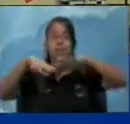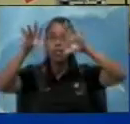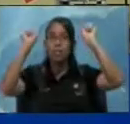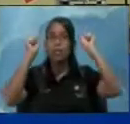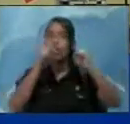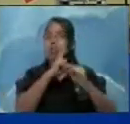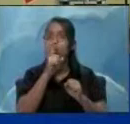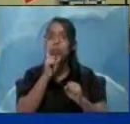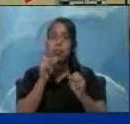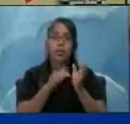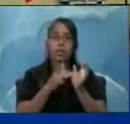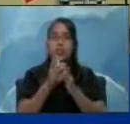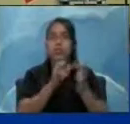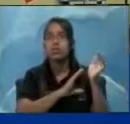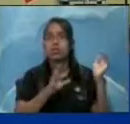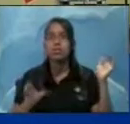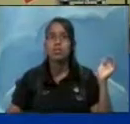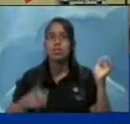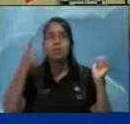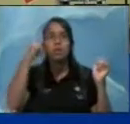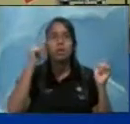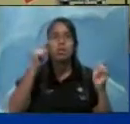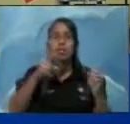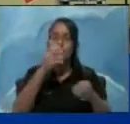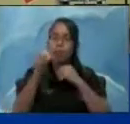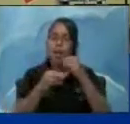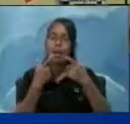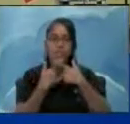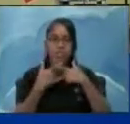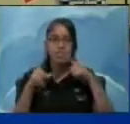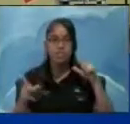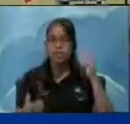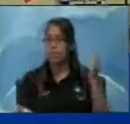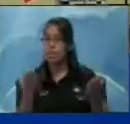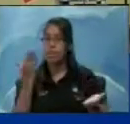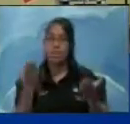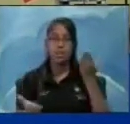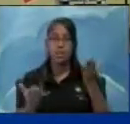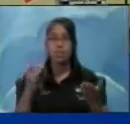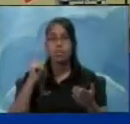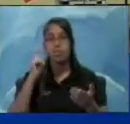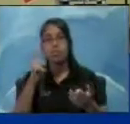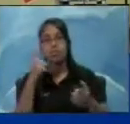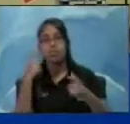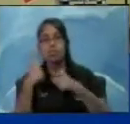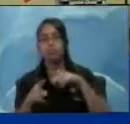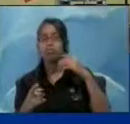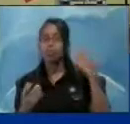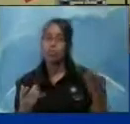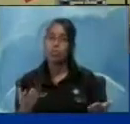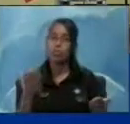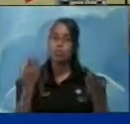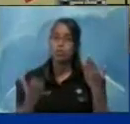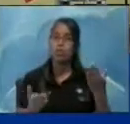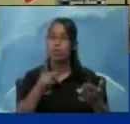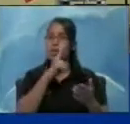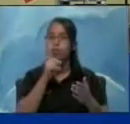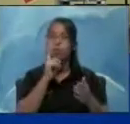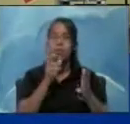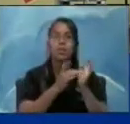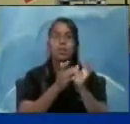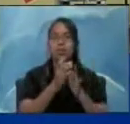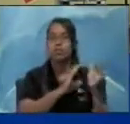señor para que usted haga diferencia entre lo uno y y lo otro en el nombre del